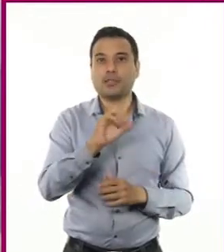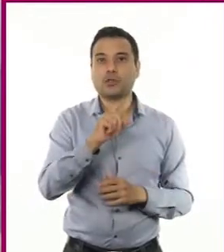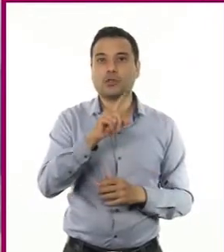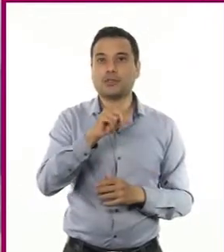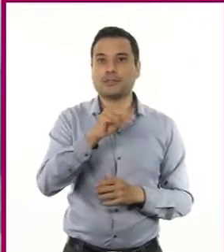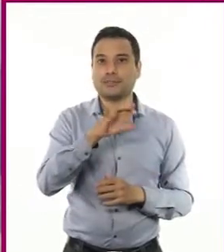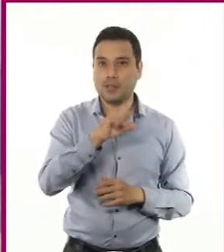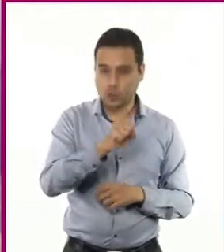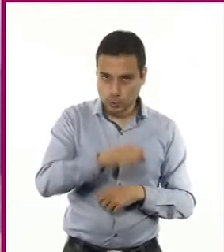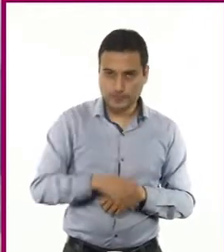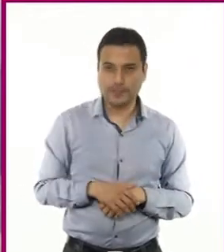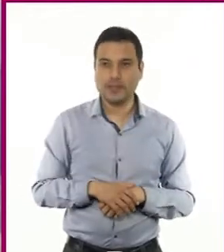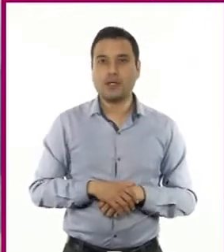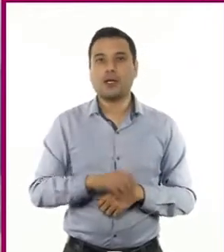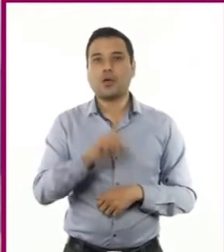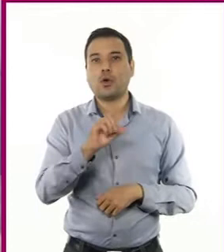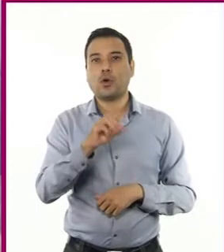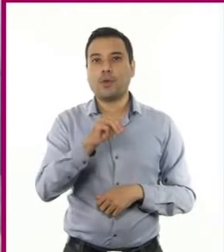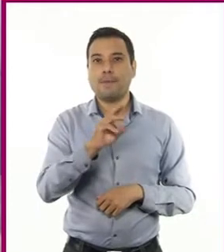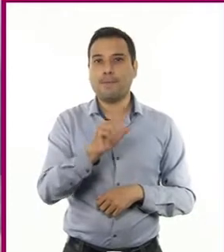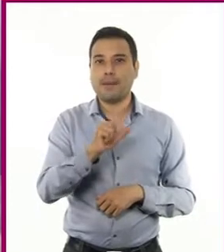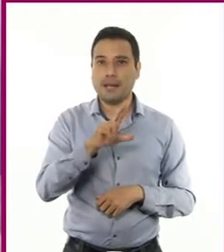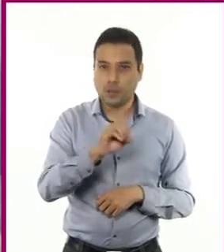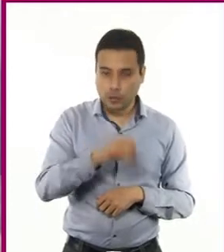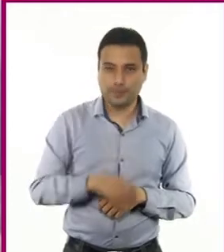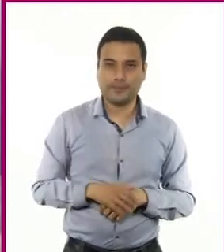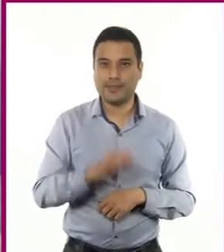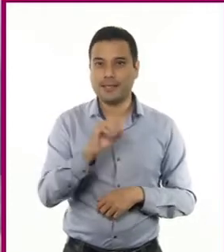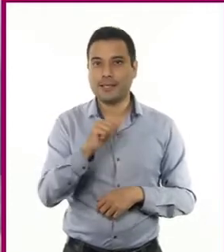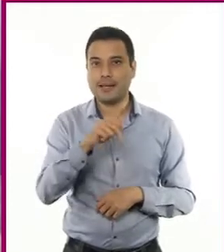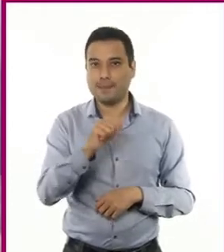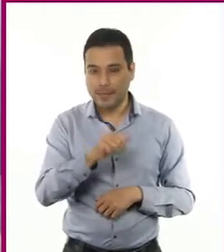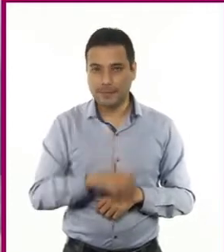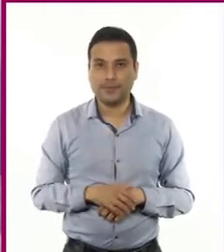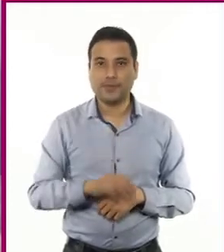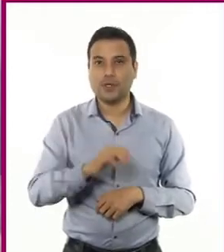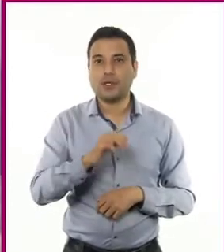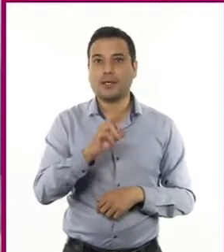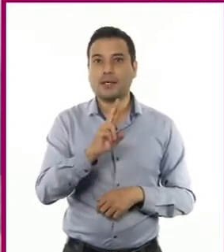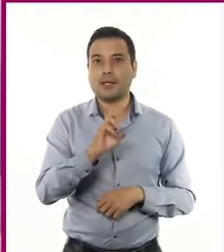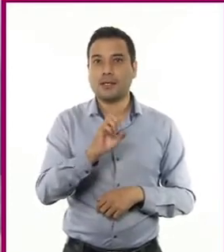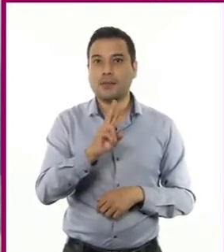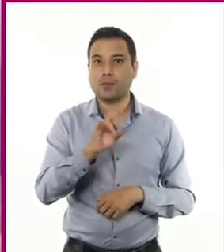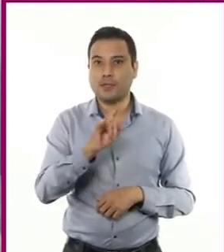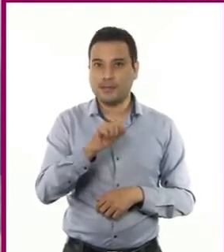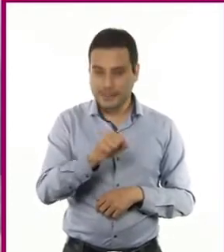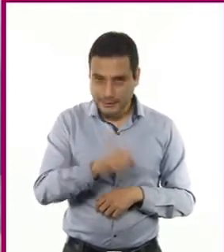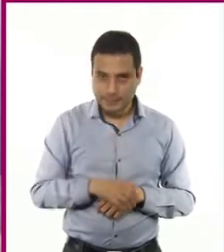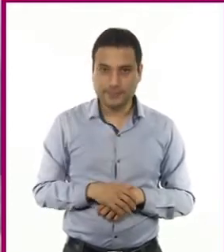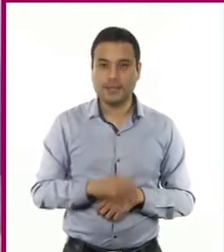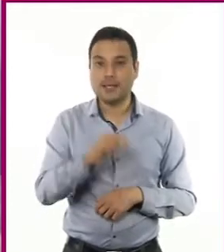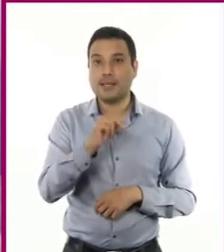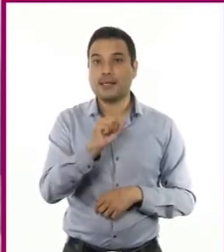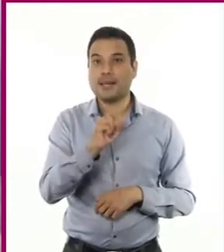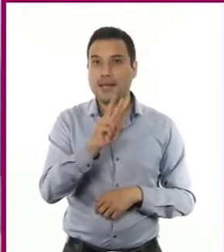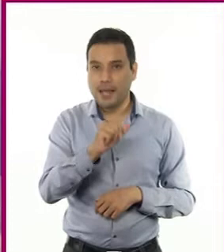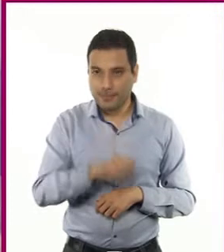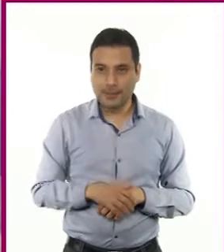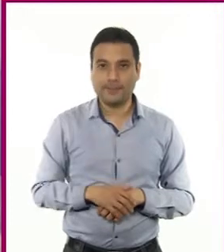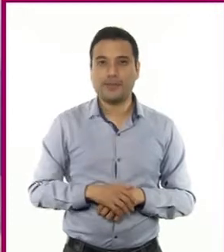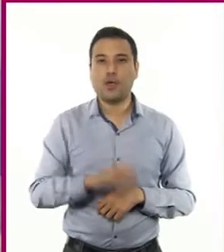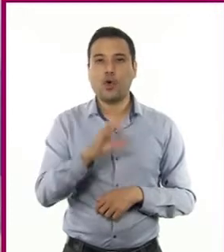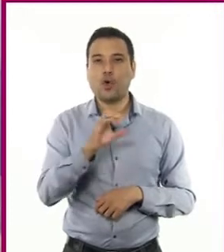en Vicente Lombardo Toledano, en Valentín Campa, en José Revueltas, en Manuel Cloutier, en Salvador Nava, en Luis